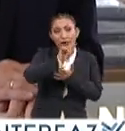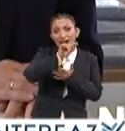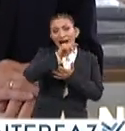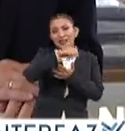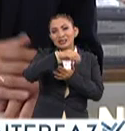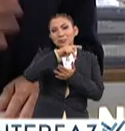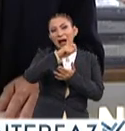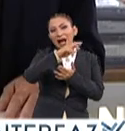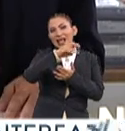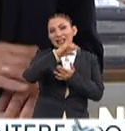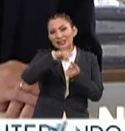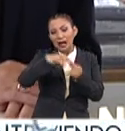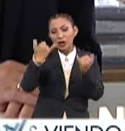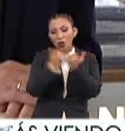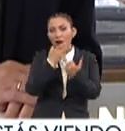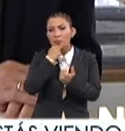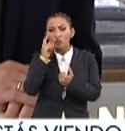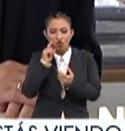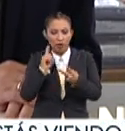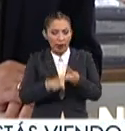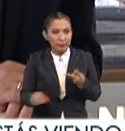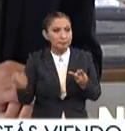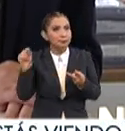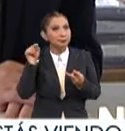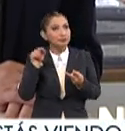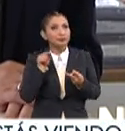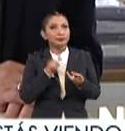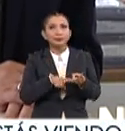como la equidad de género, como la